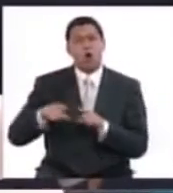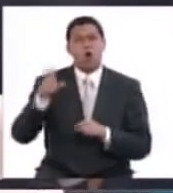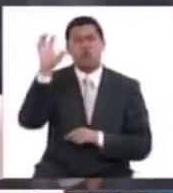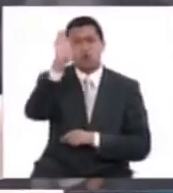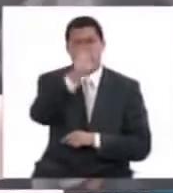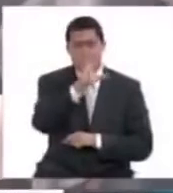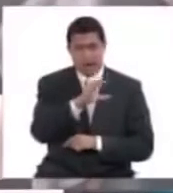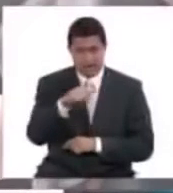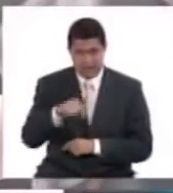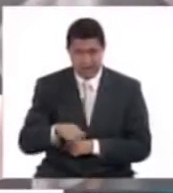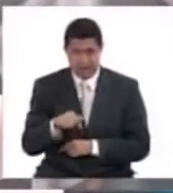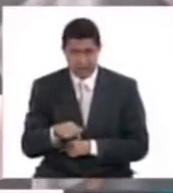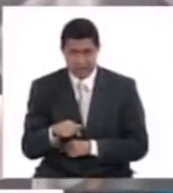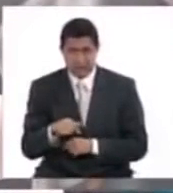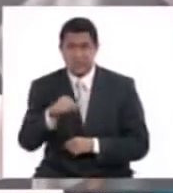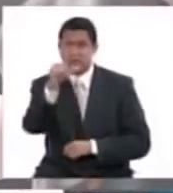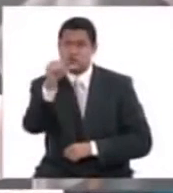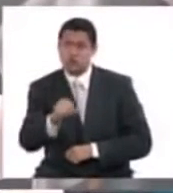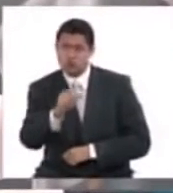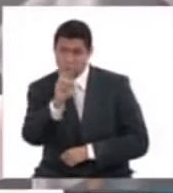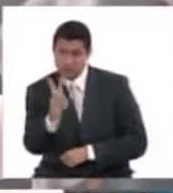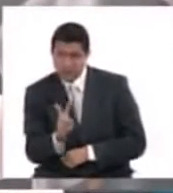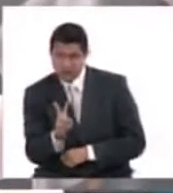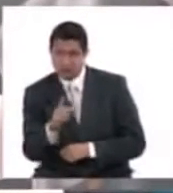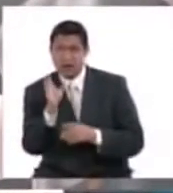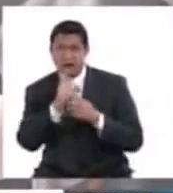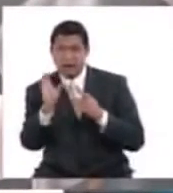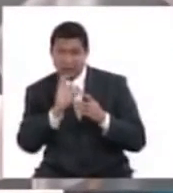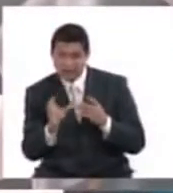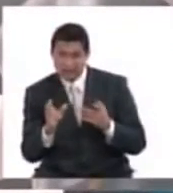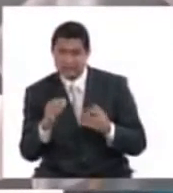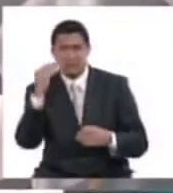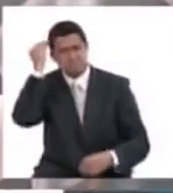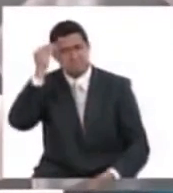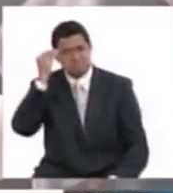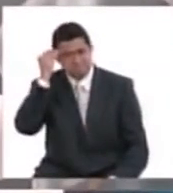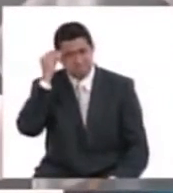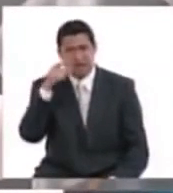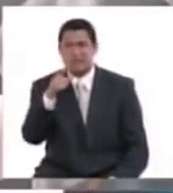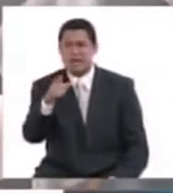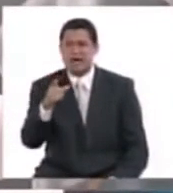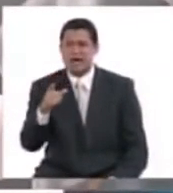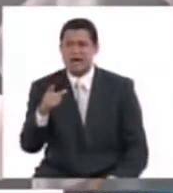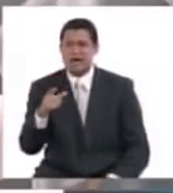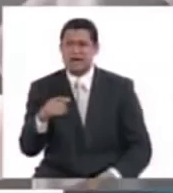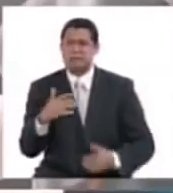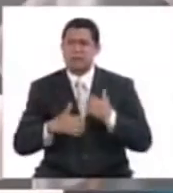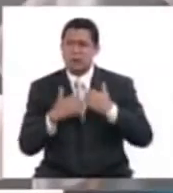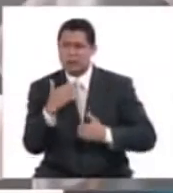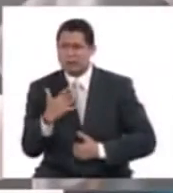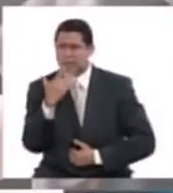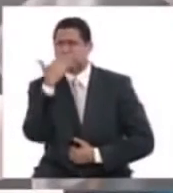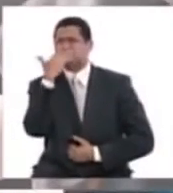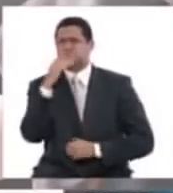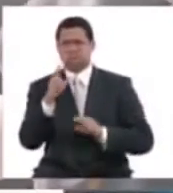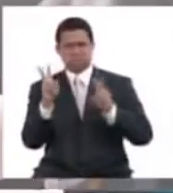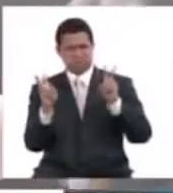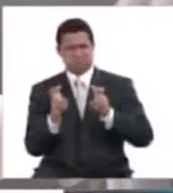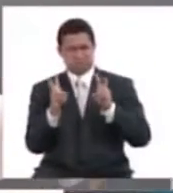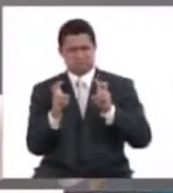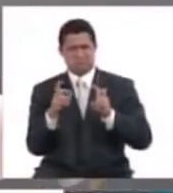la región de Sudamérica con estas características, uno debe pensar que es un sintomático respiratorio y debe